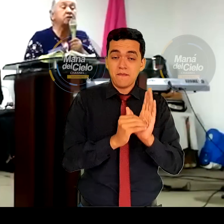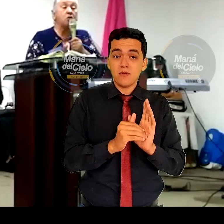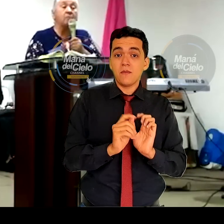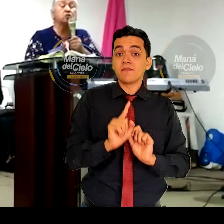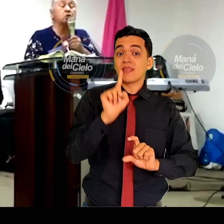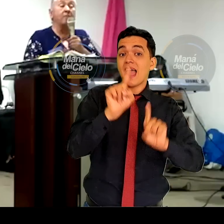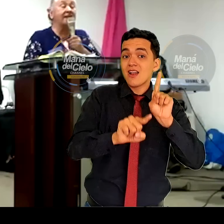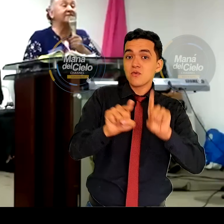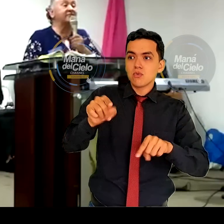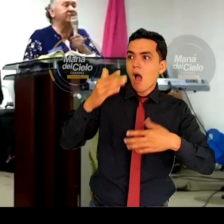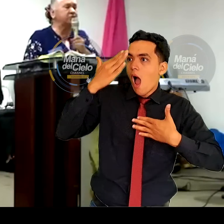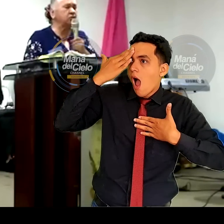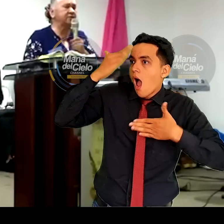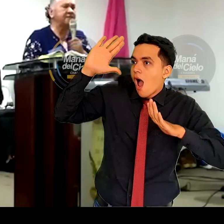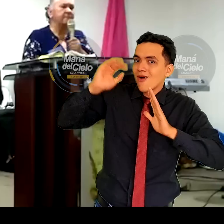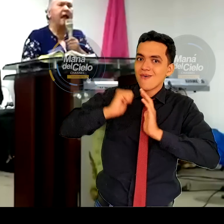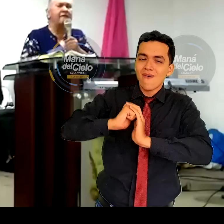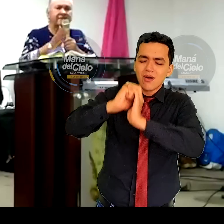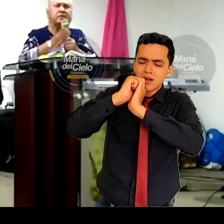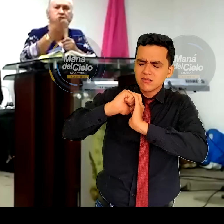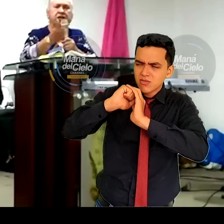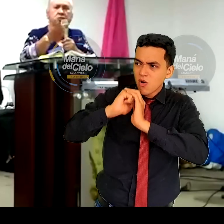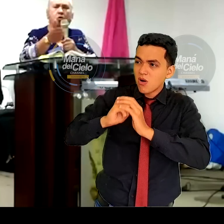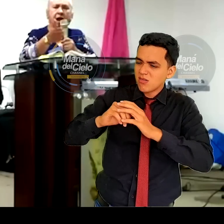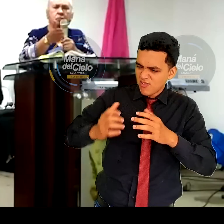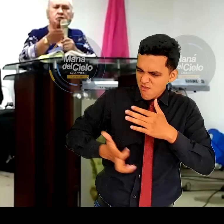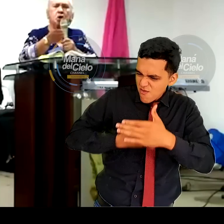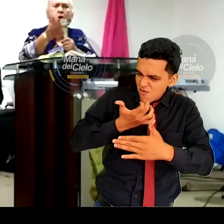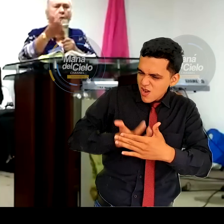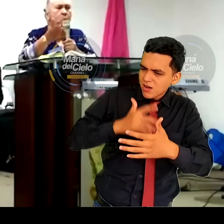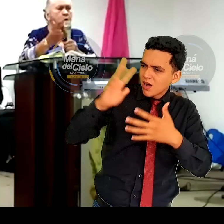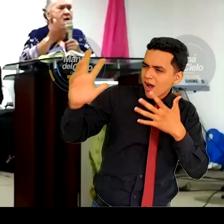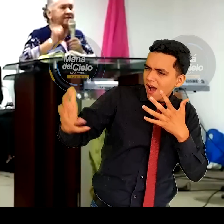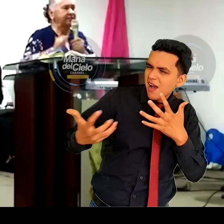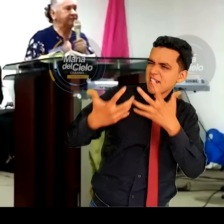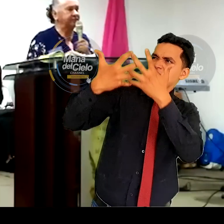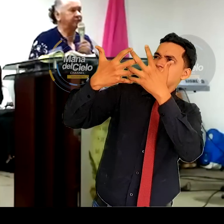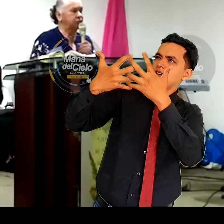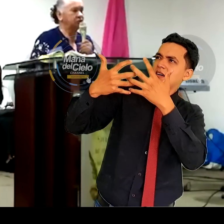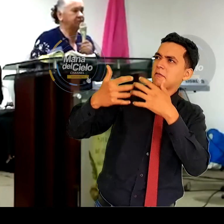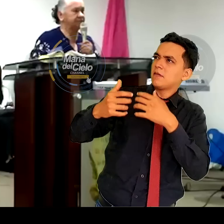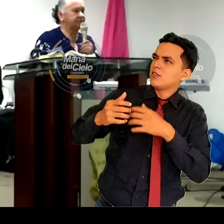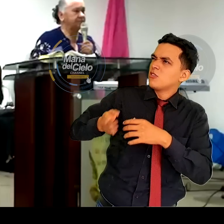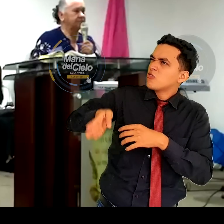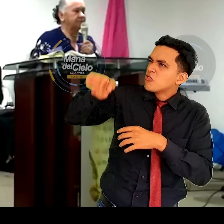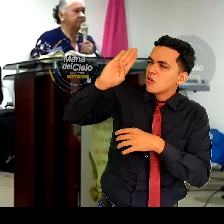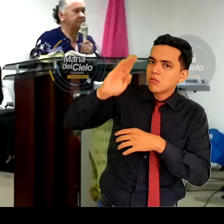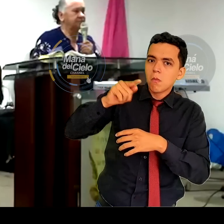nos equivocamos con malas intenciones. A veces nos equivocamos con buenas intenciones.